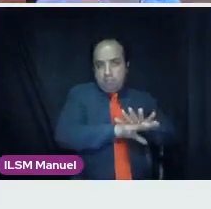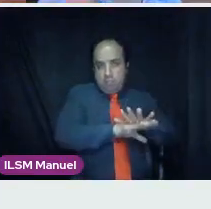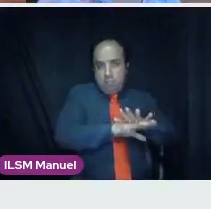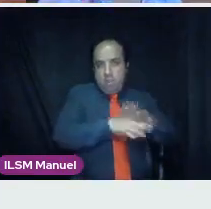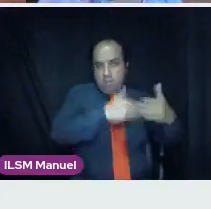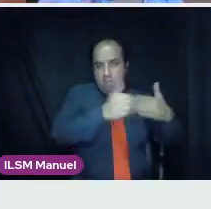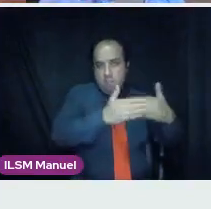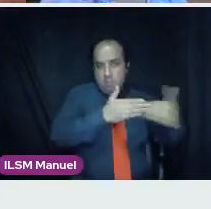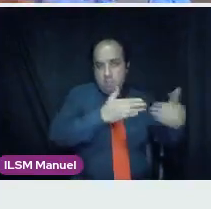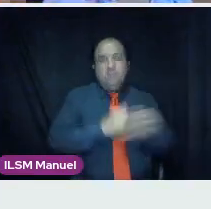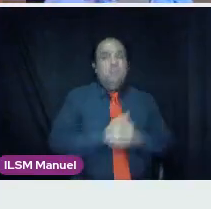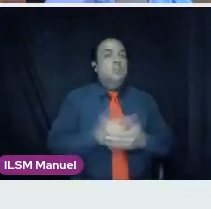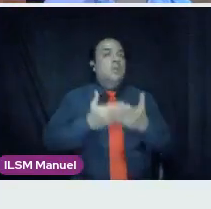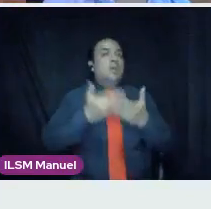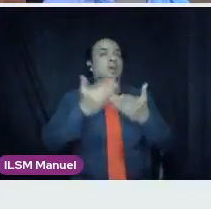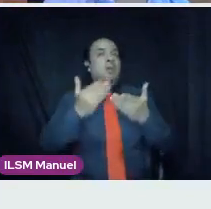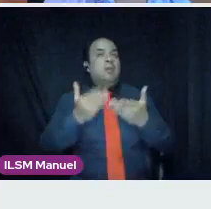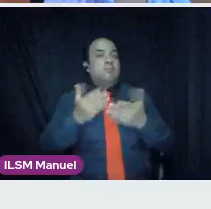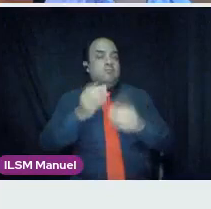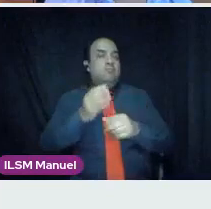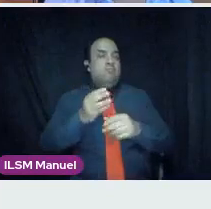todavía podemos ver